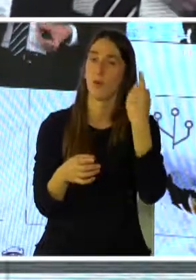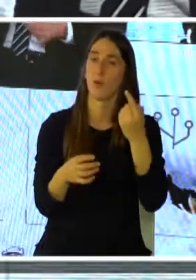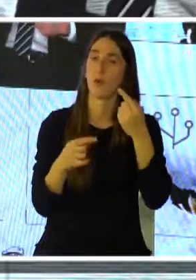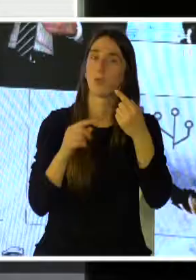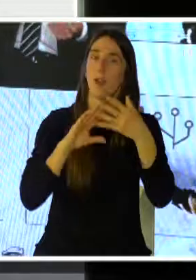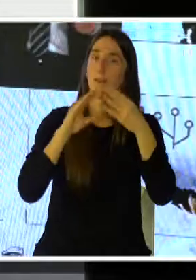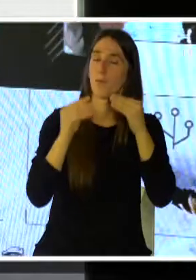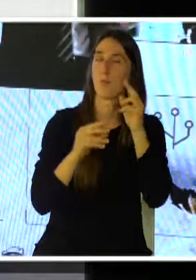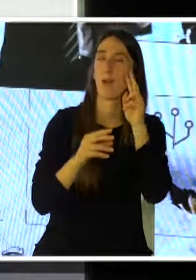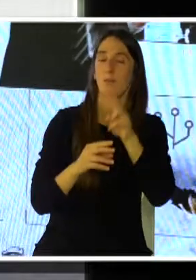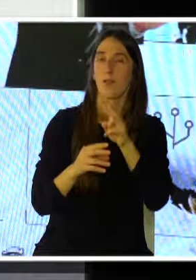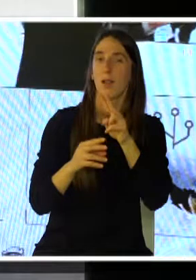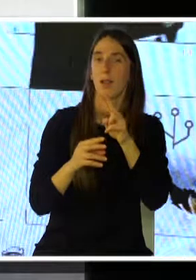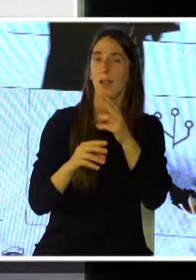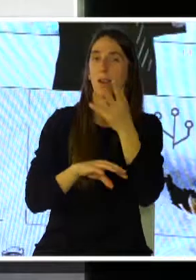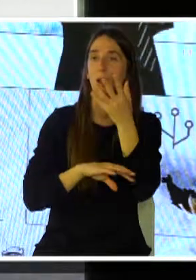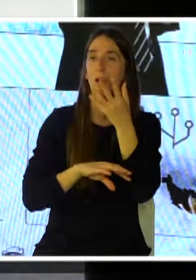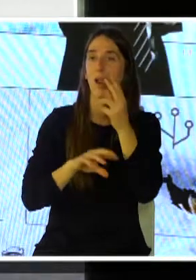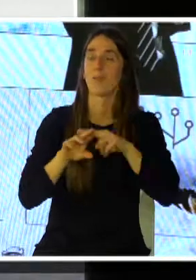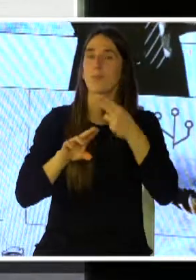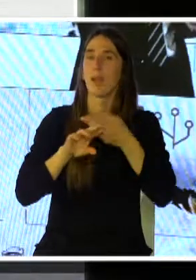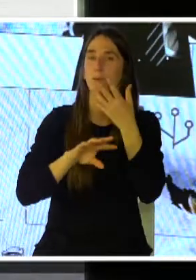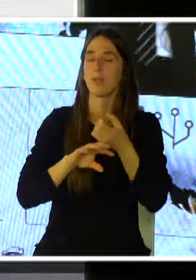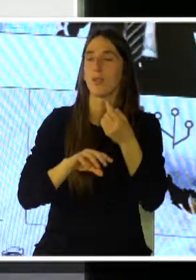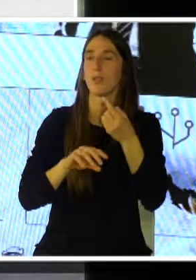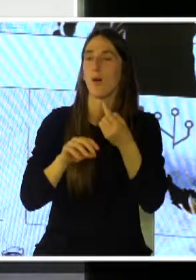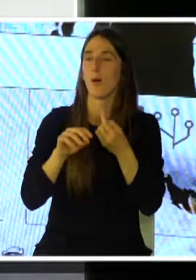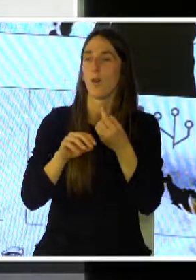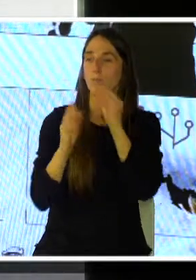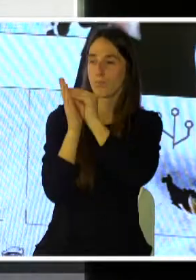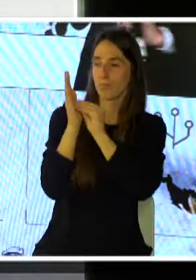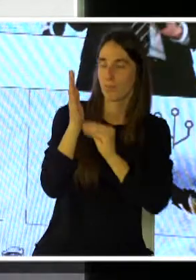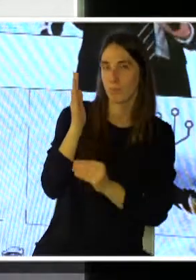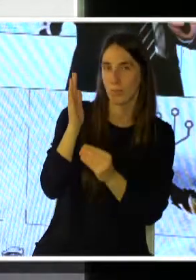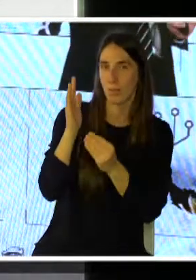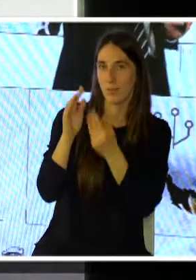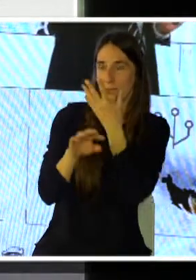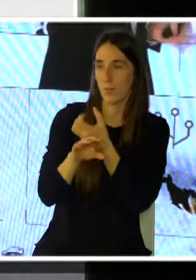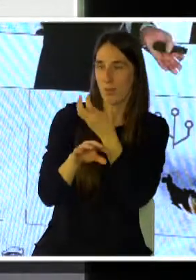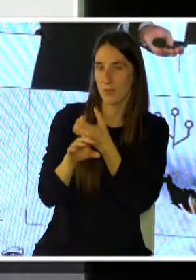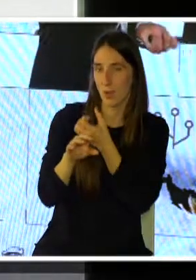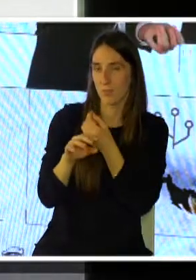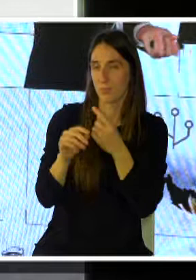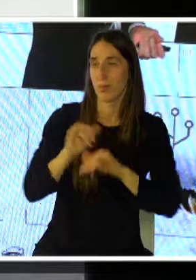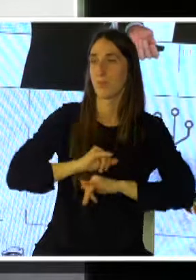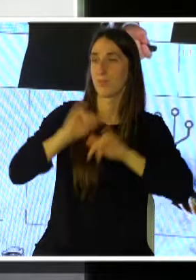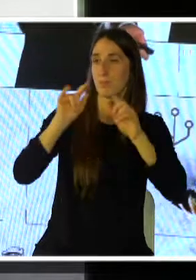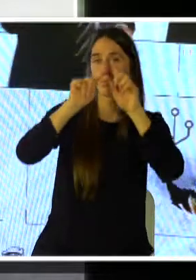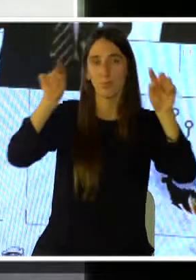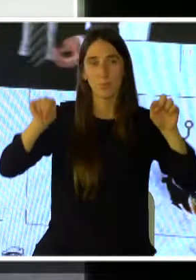Otra forma de verlo es actualizando las bases de datos, ¿sí? Esto, por ejemplo, es la base de datos de elementos de publicidad en vía